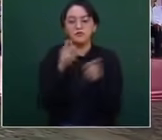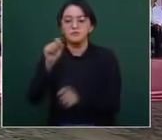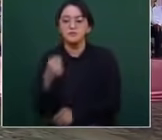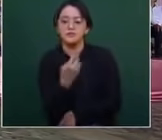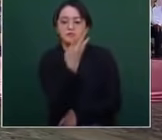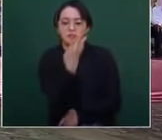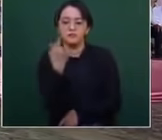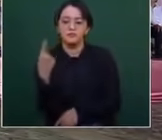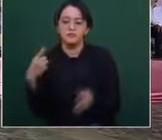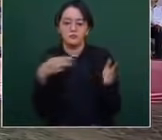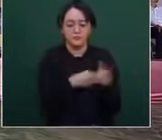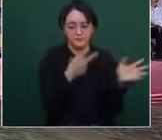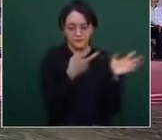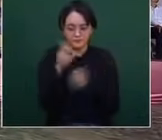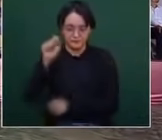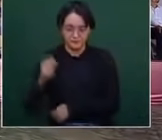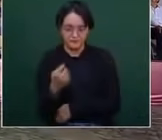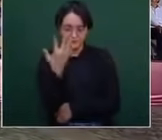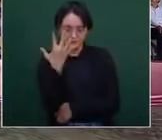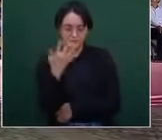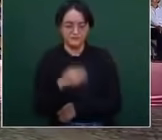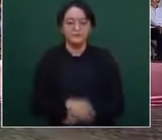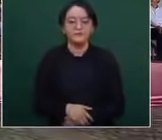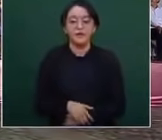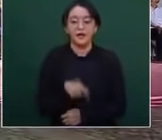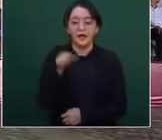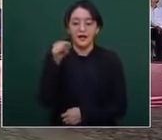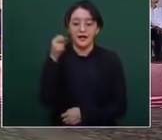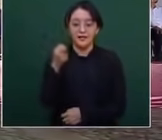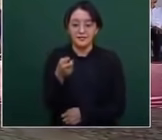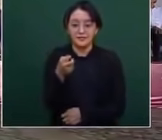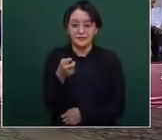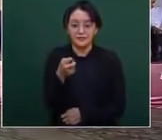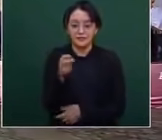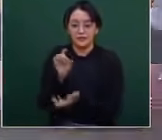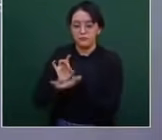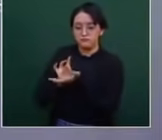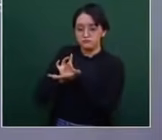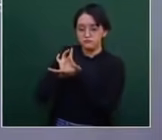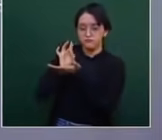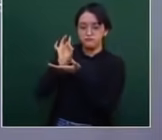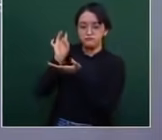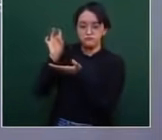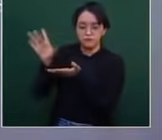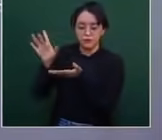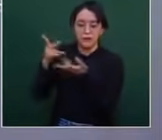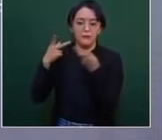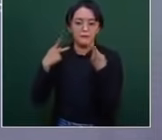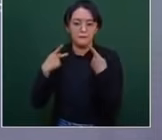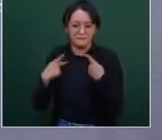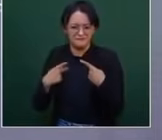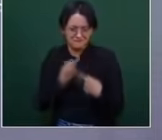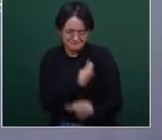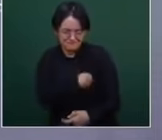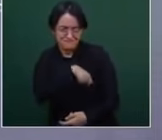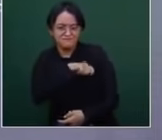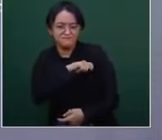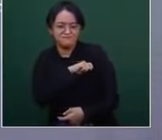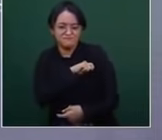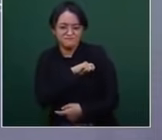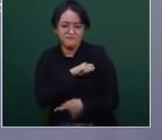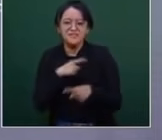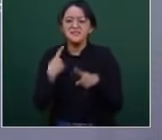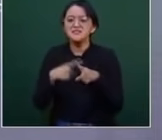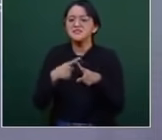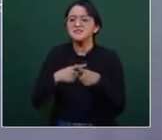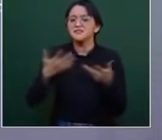En ese entonces, la expulsión de los peninsulares la llevó a cabo, como se ha dicho, el capitán de